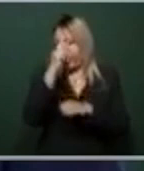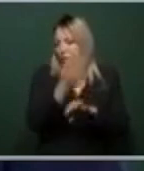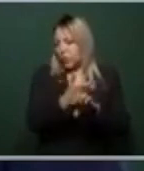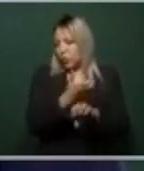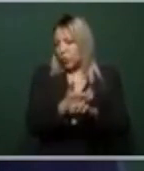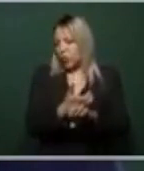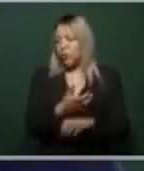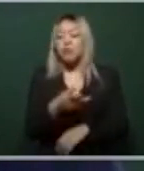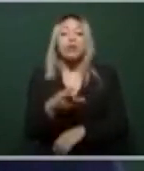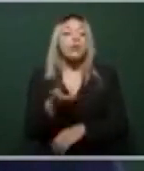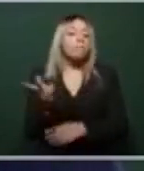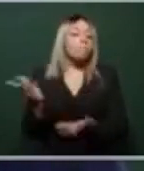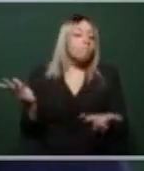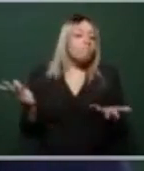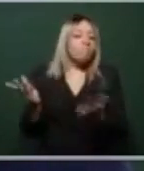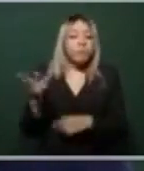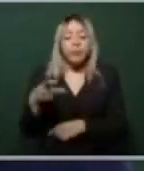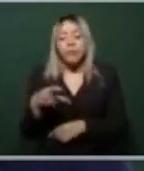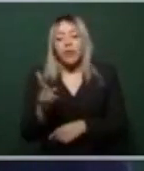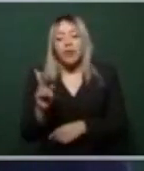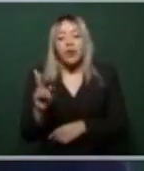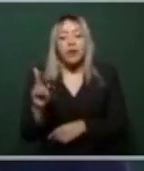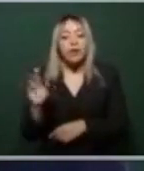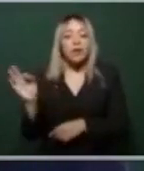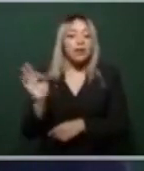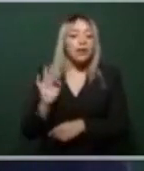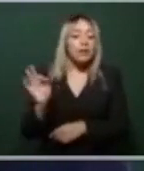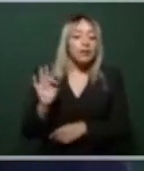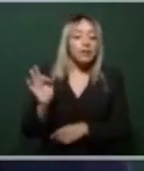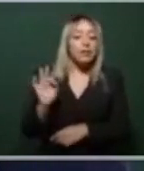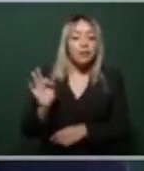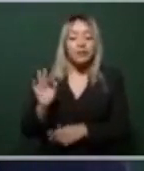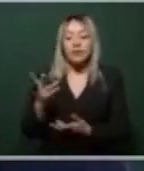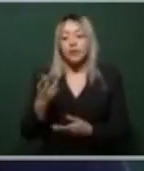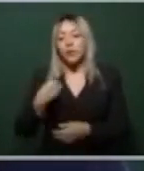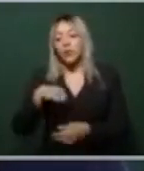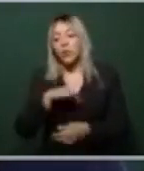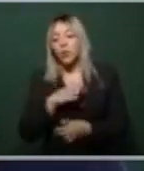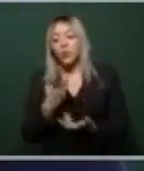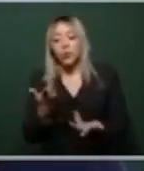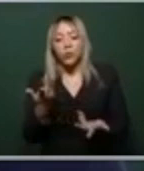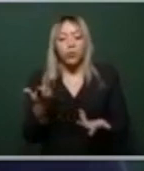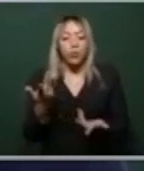y que si preocupa realmente